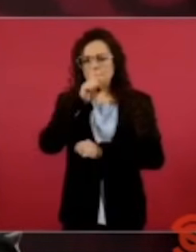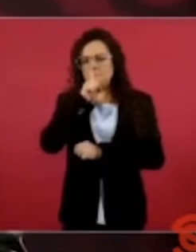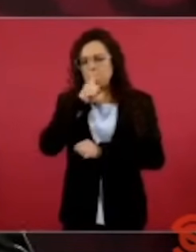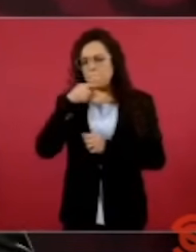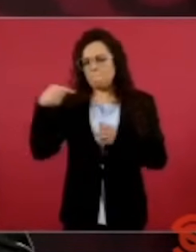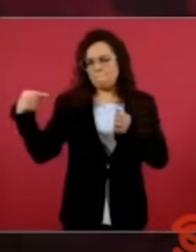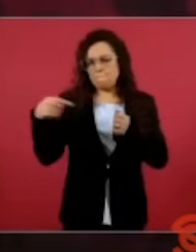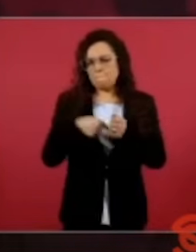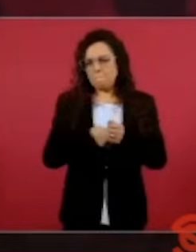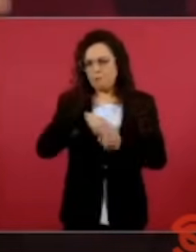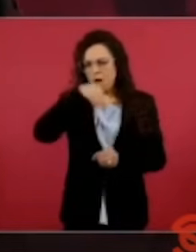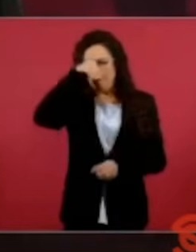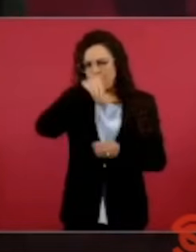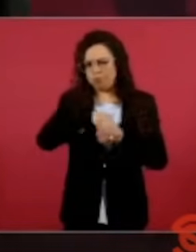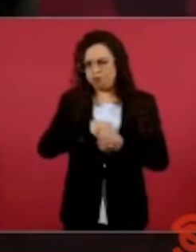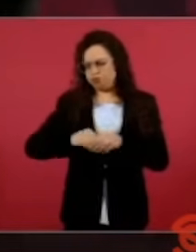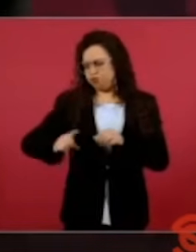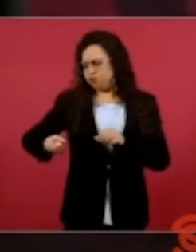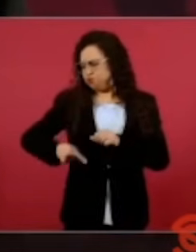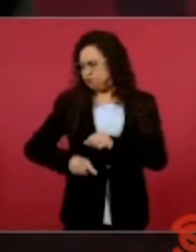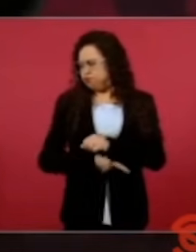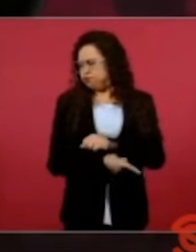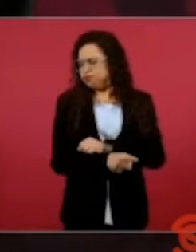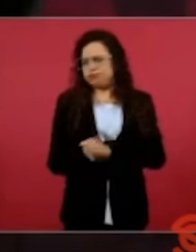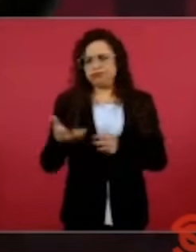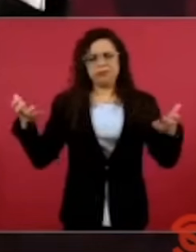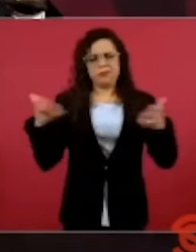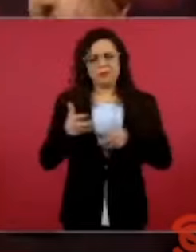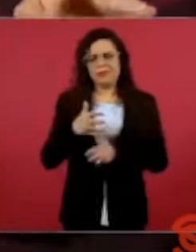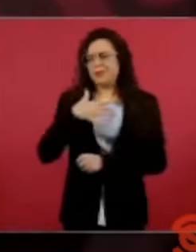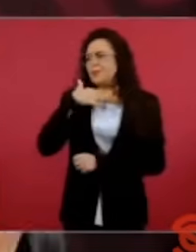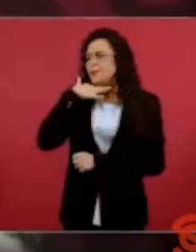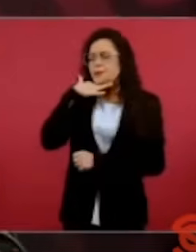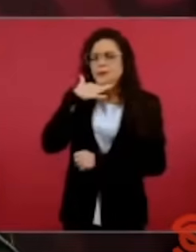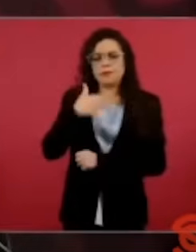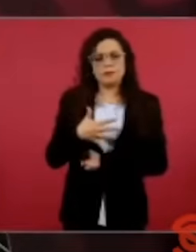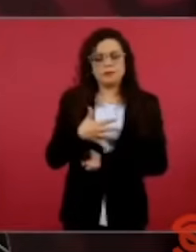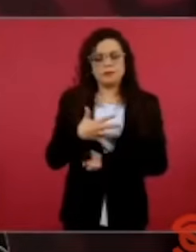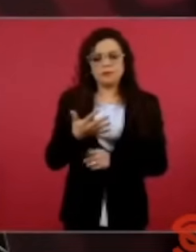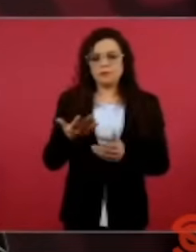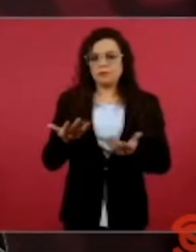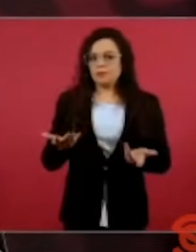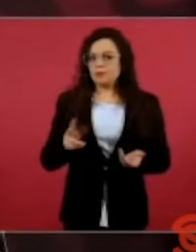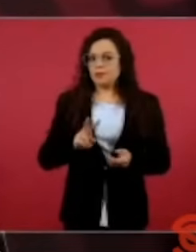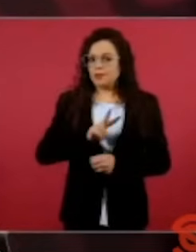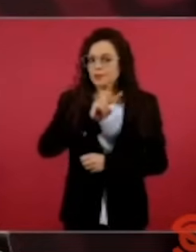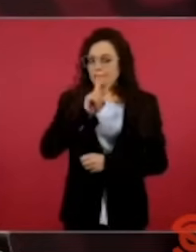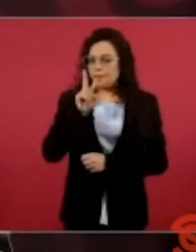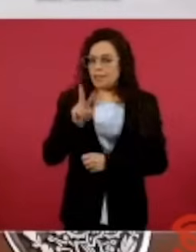anonimato era un poder clandestino